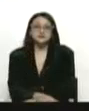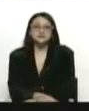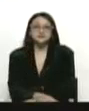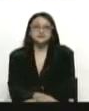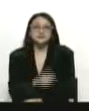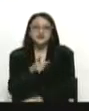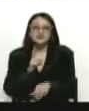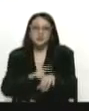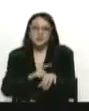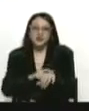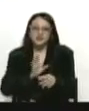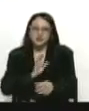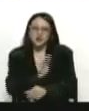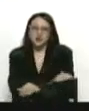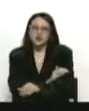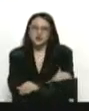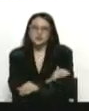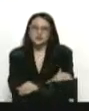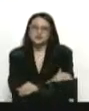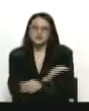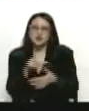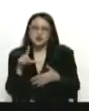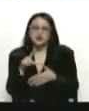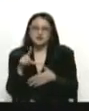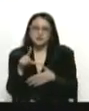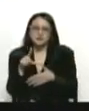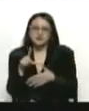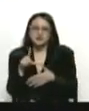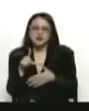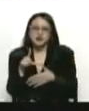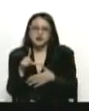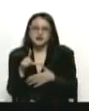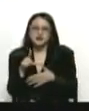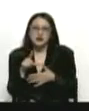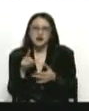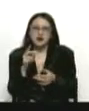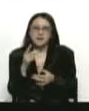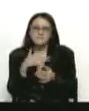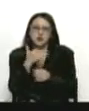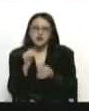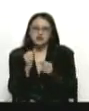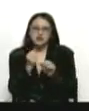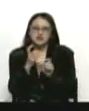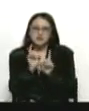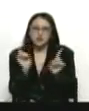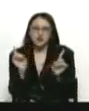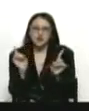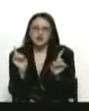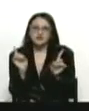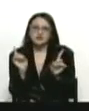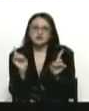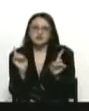que ha vivido la derecha latinoamericana, con proyectos antidemocráticos,